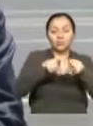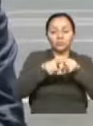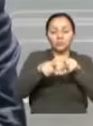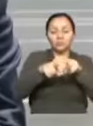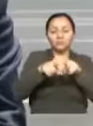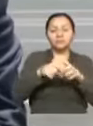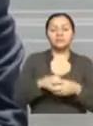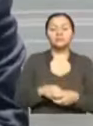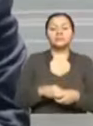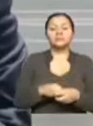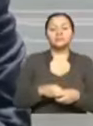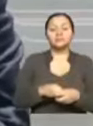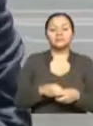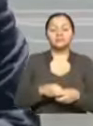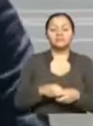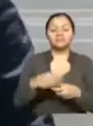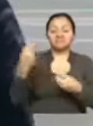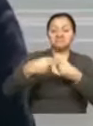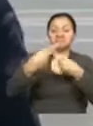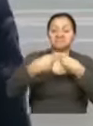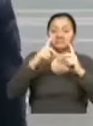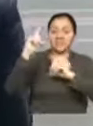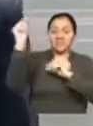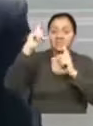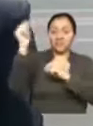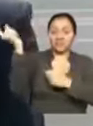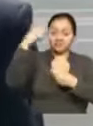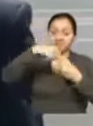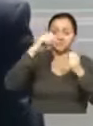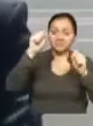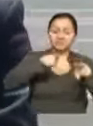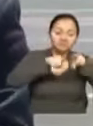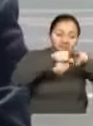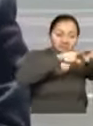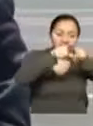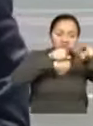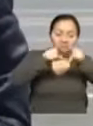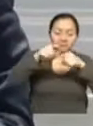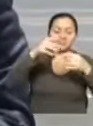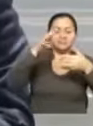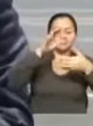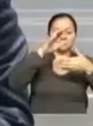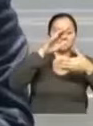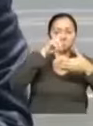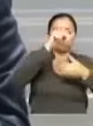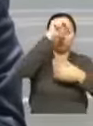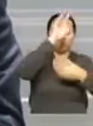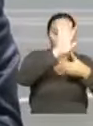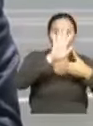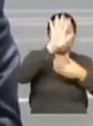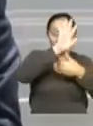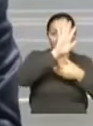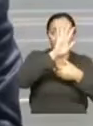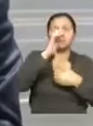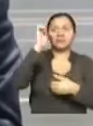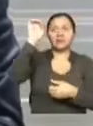Campeonato Mundial del Encebollado. Van a participar nuestros migrantes de Norteamérica y de Europa. Visitaremos